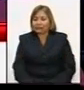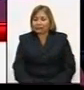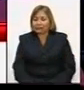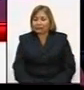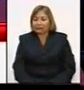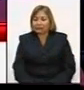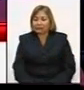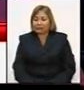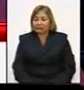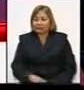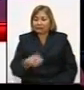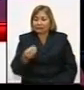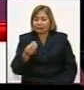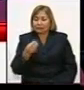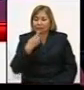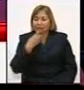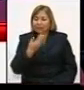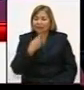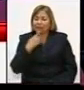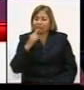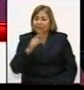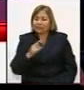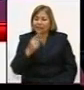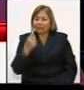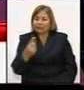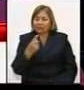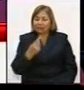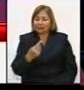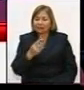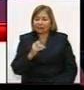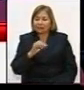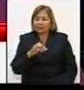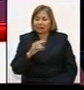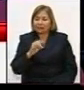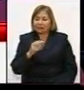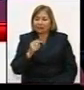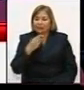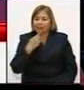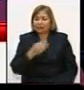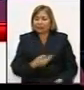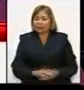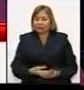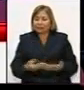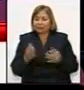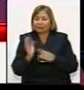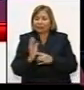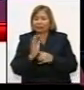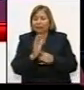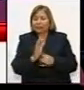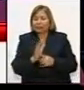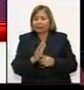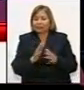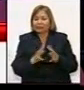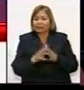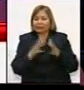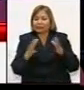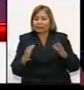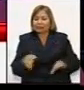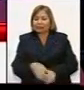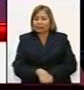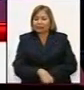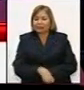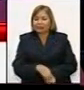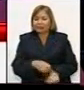Una barbaridad, porque está cada diputado va a tener una representación demasiado